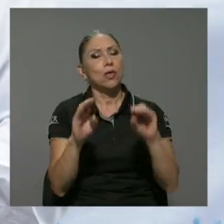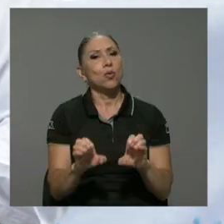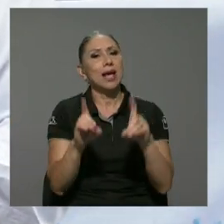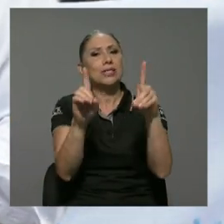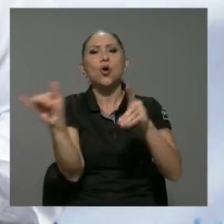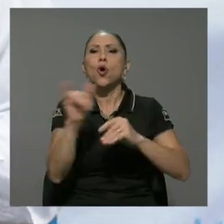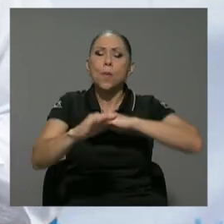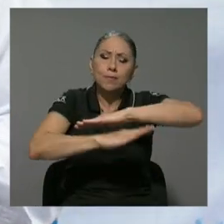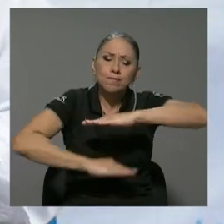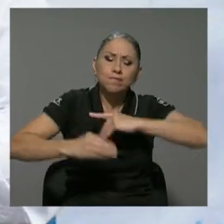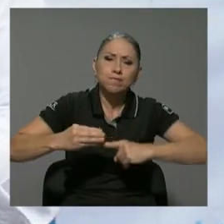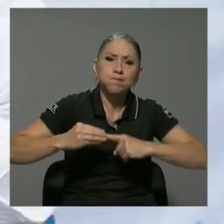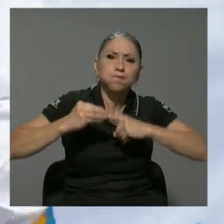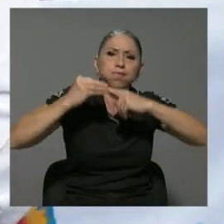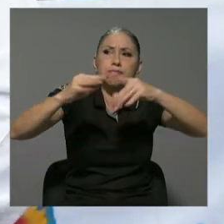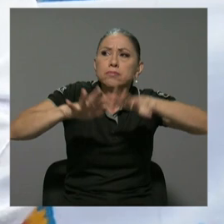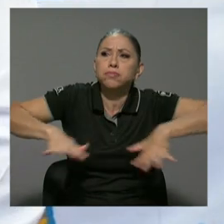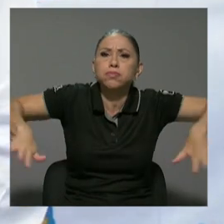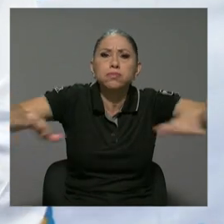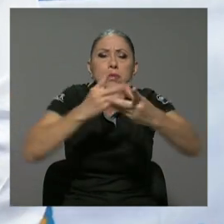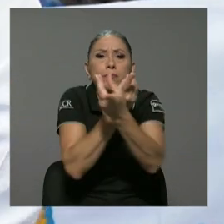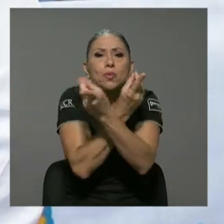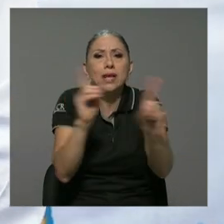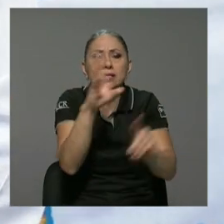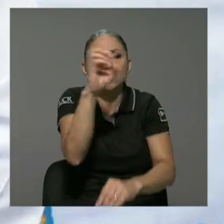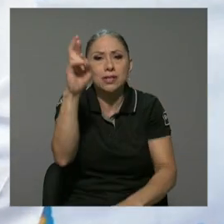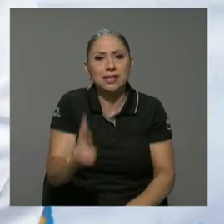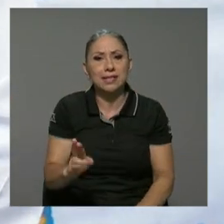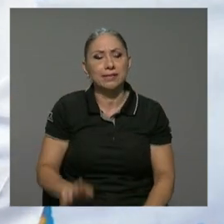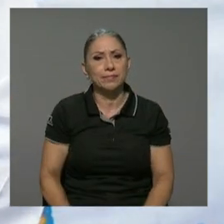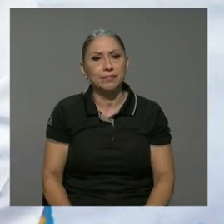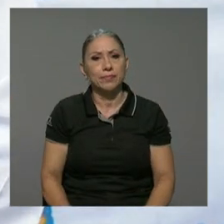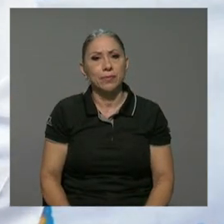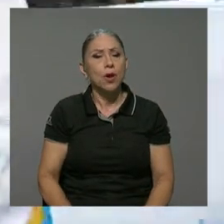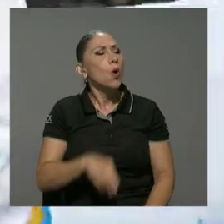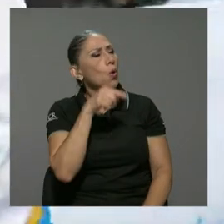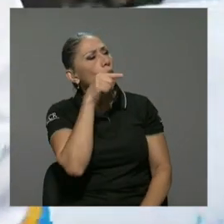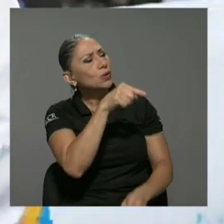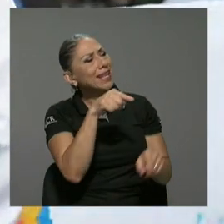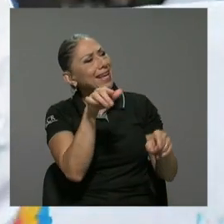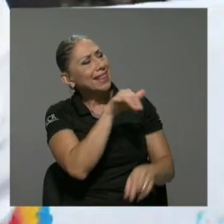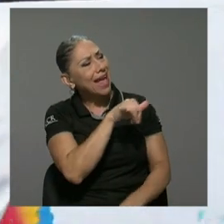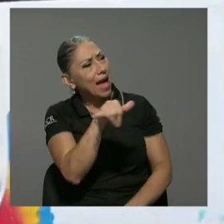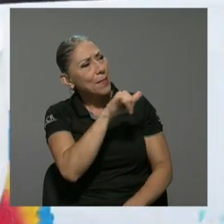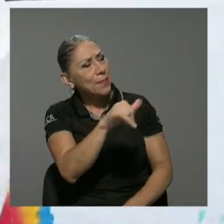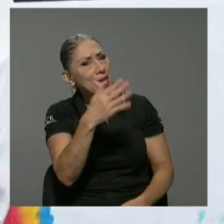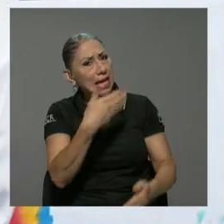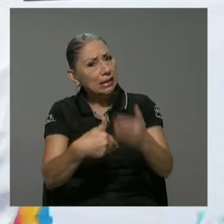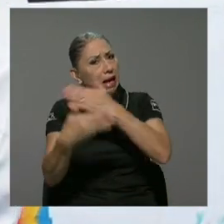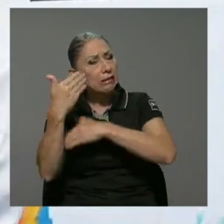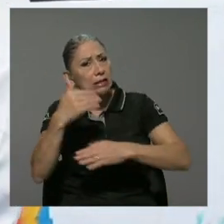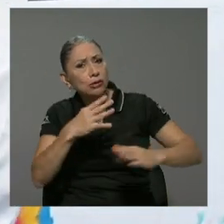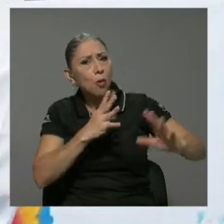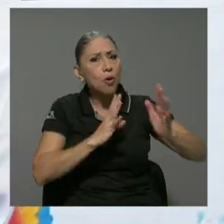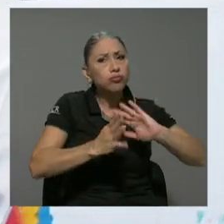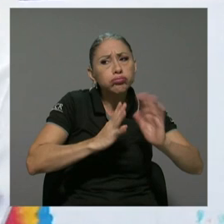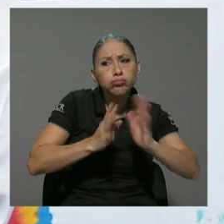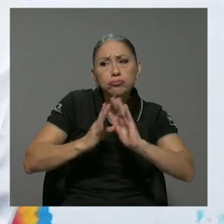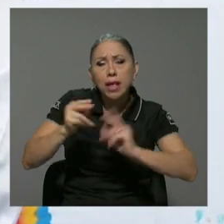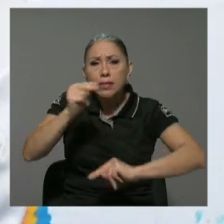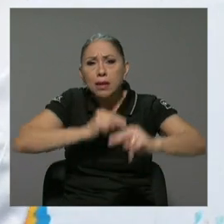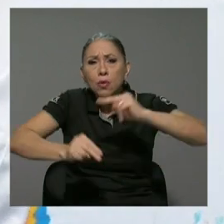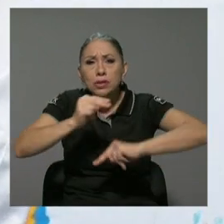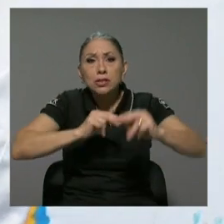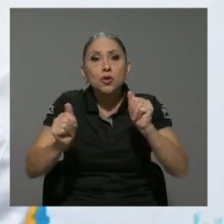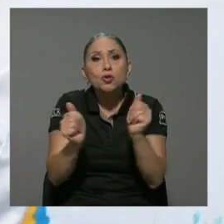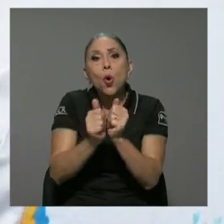del Estado democrático costarricense. Don Carlos, usted que también tuvo grandes negociaciones con otras comisiones